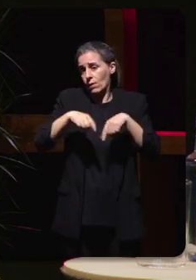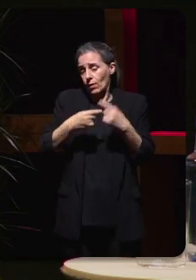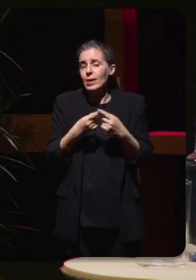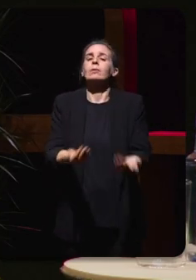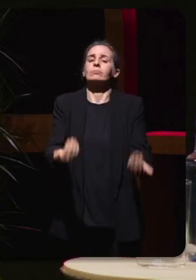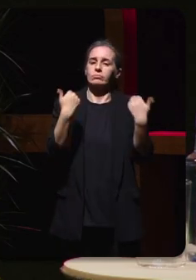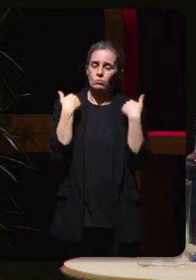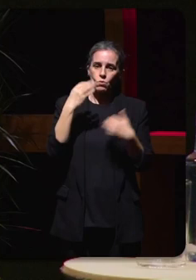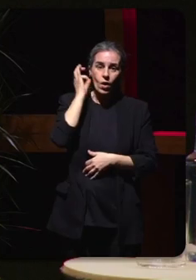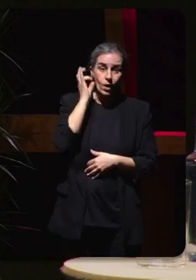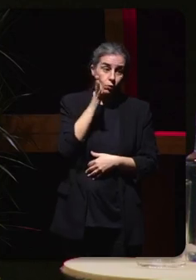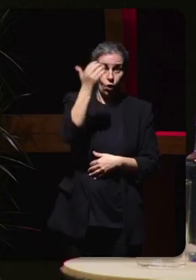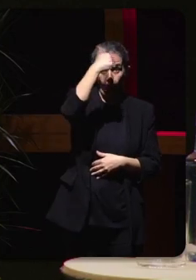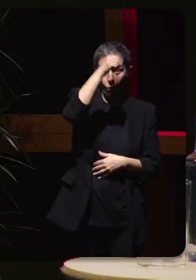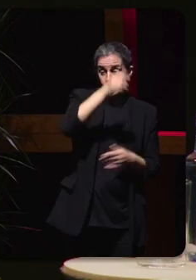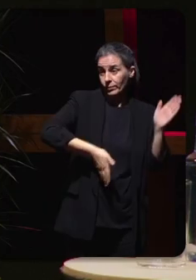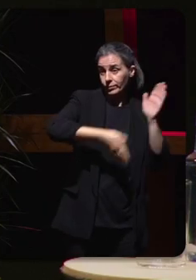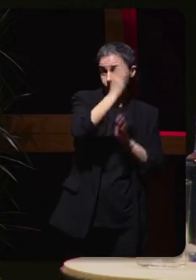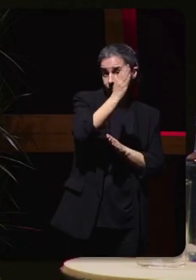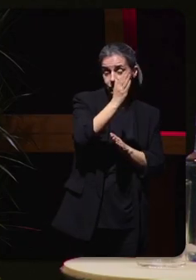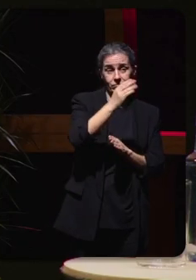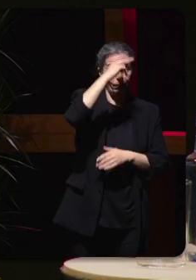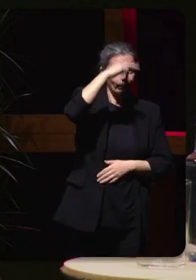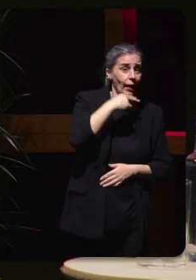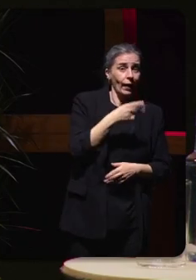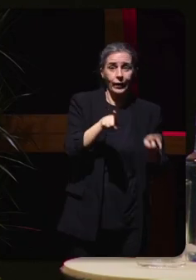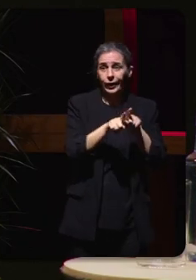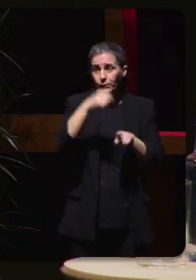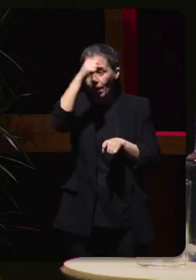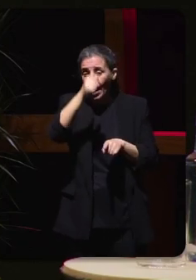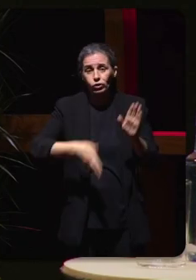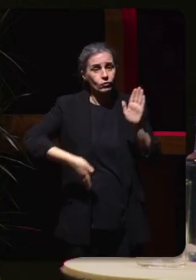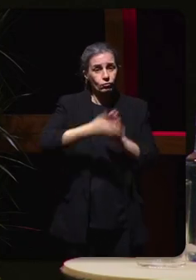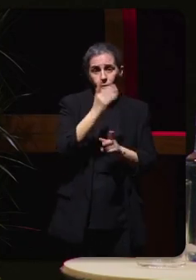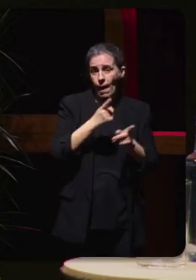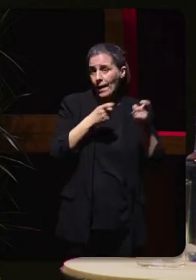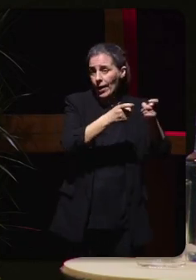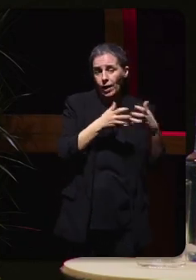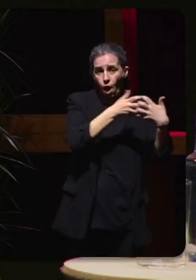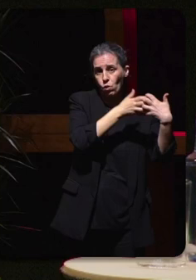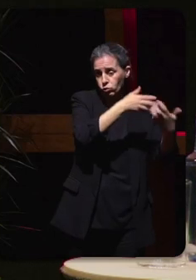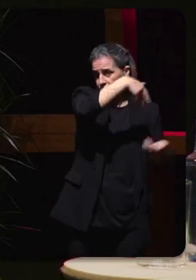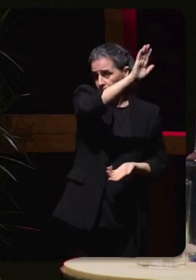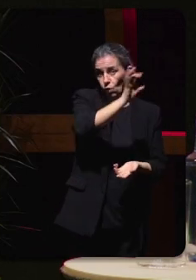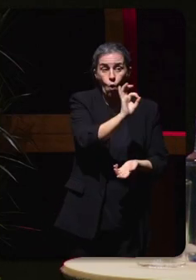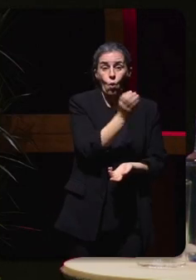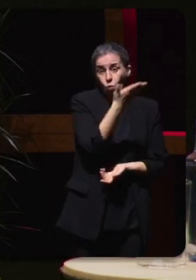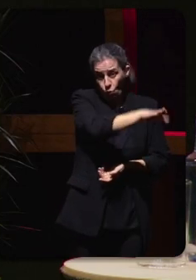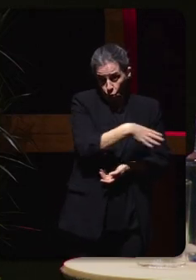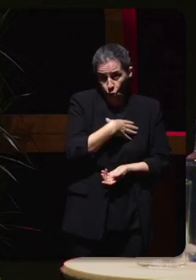familia, porque los hombres no están. O sea, el marido, el padre, el hermano están luchando o lo han matado,